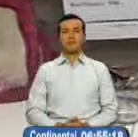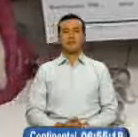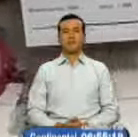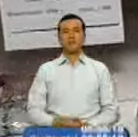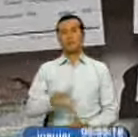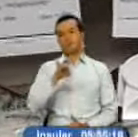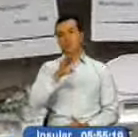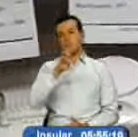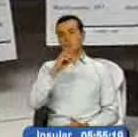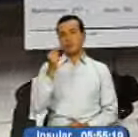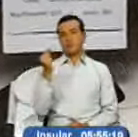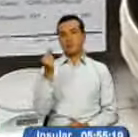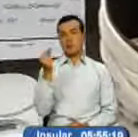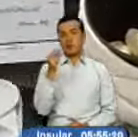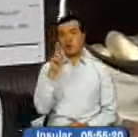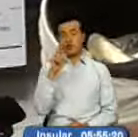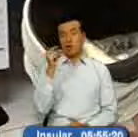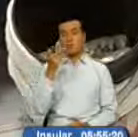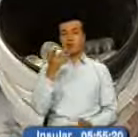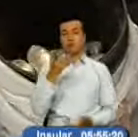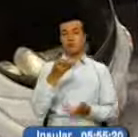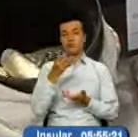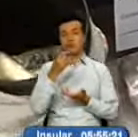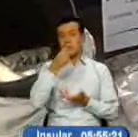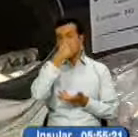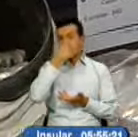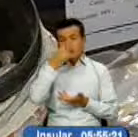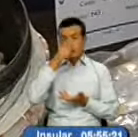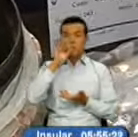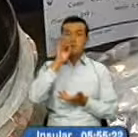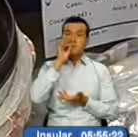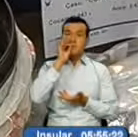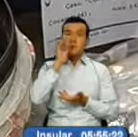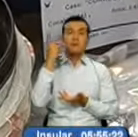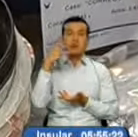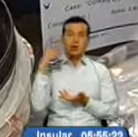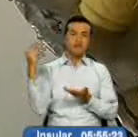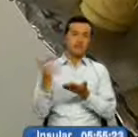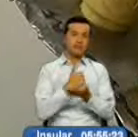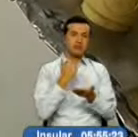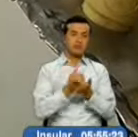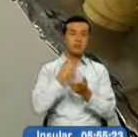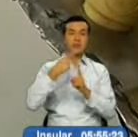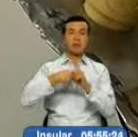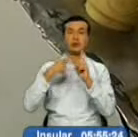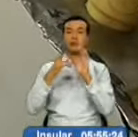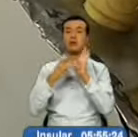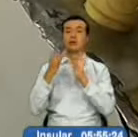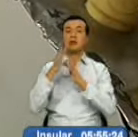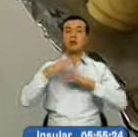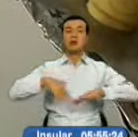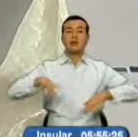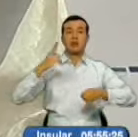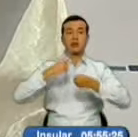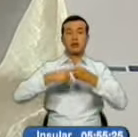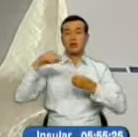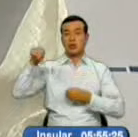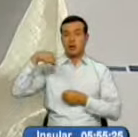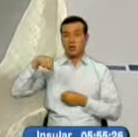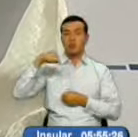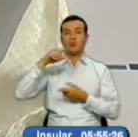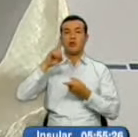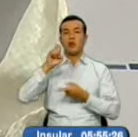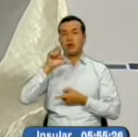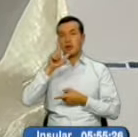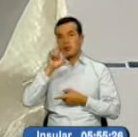Y 86 kilogramos de estupefacientes entre marihuana y cocaína fueron decomisados durante el mes de abril en Quito, en los sectores de Quitumbe, La